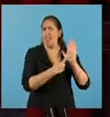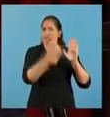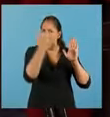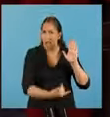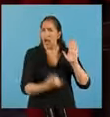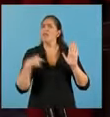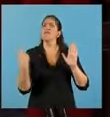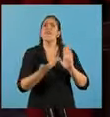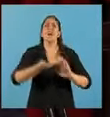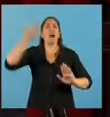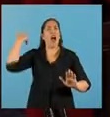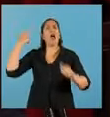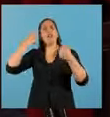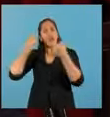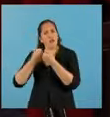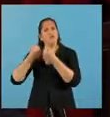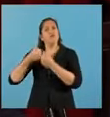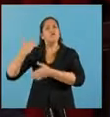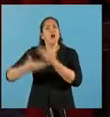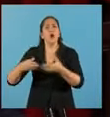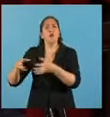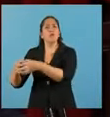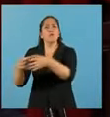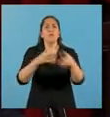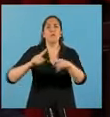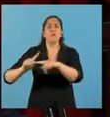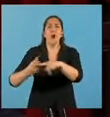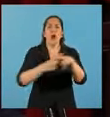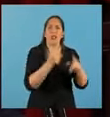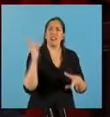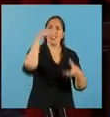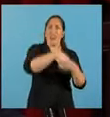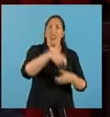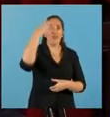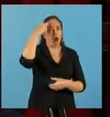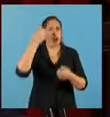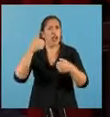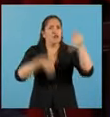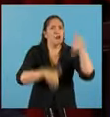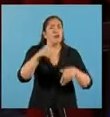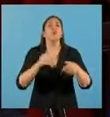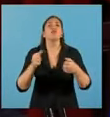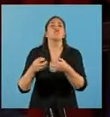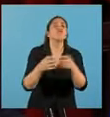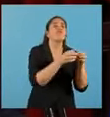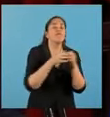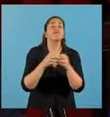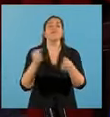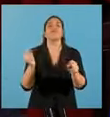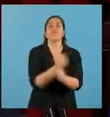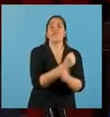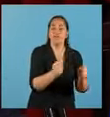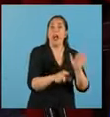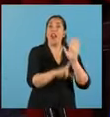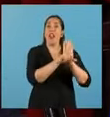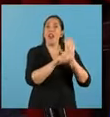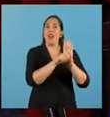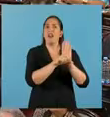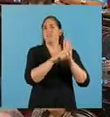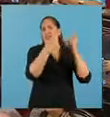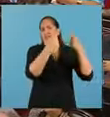fueron construidos por todos los partidos políticos con representación parlamentaria. Nos referimos a las leyes